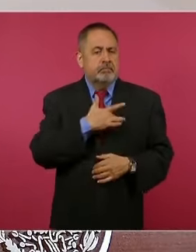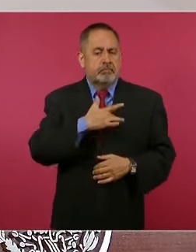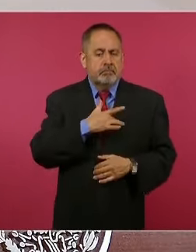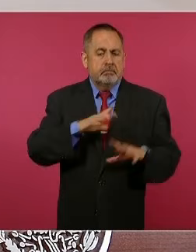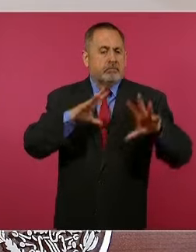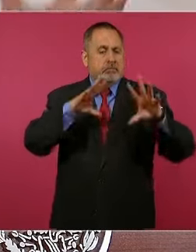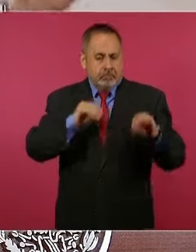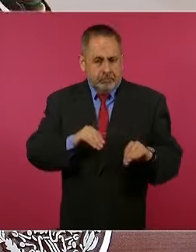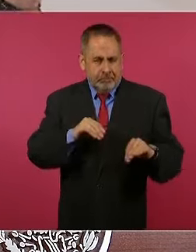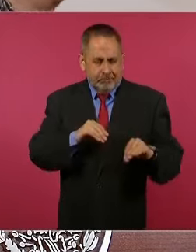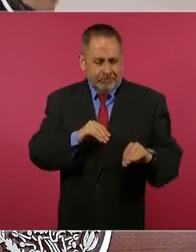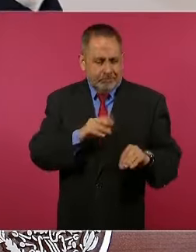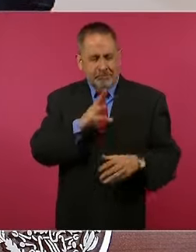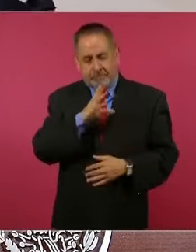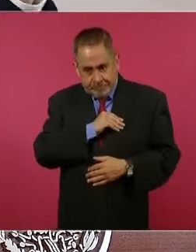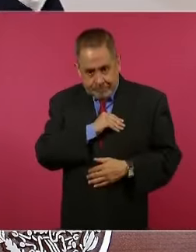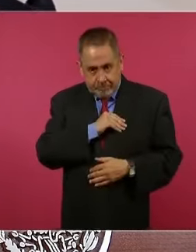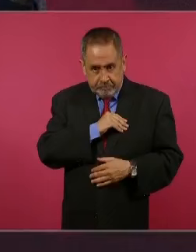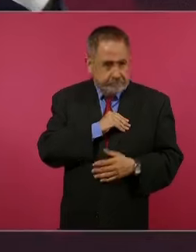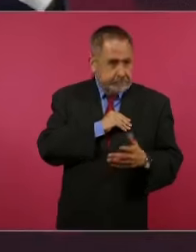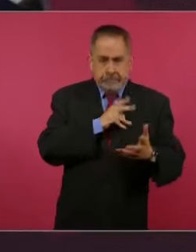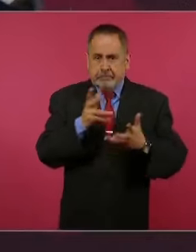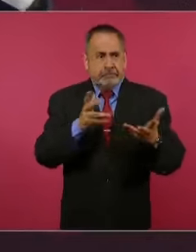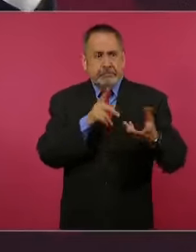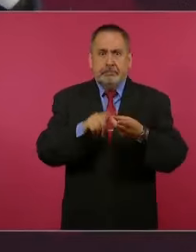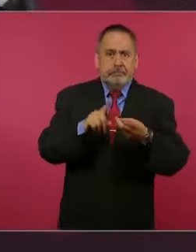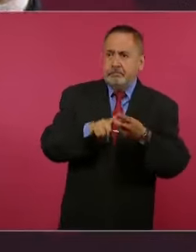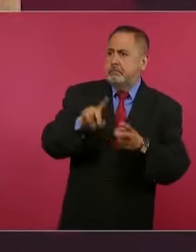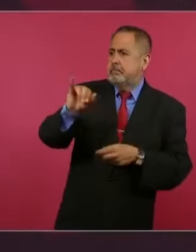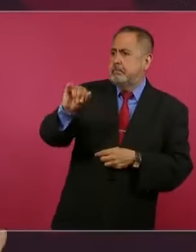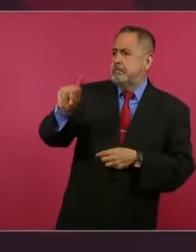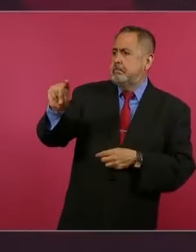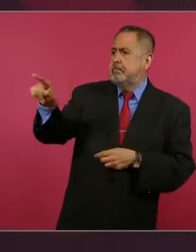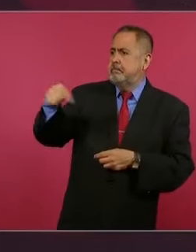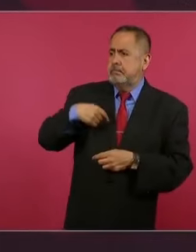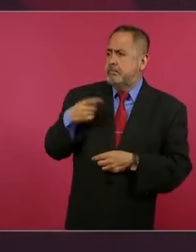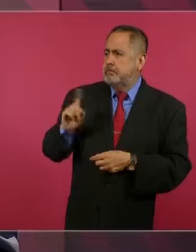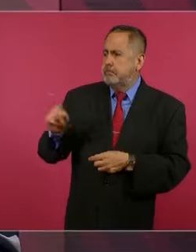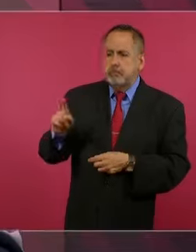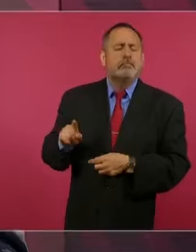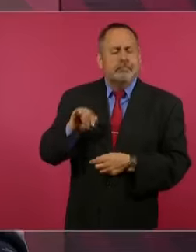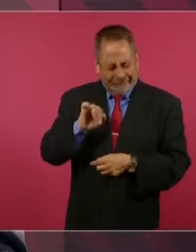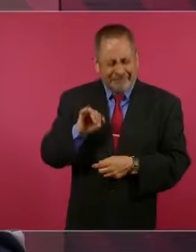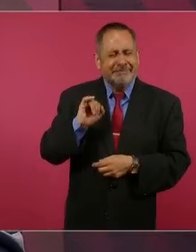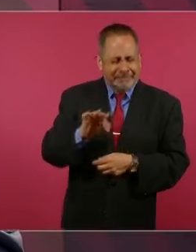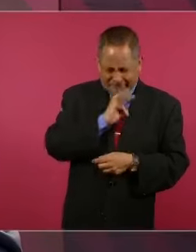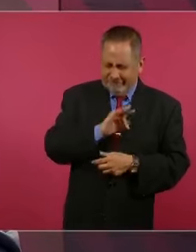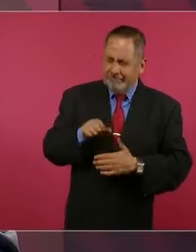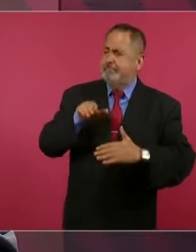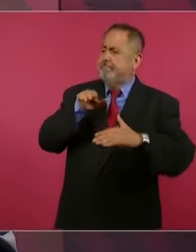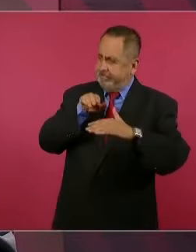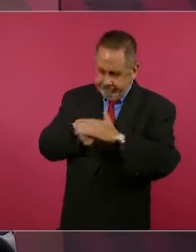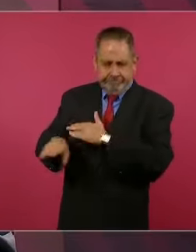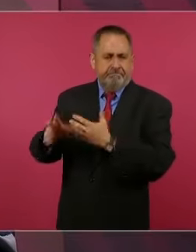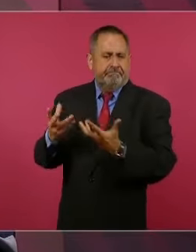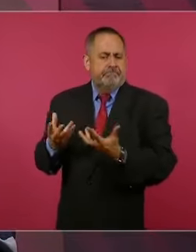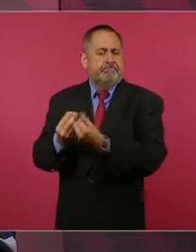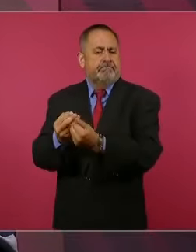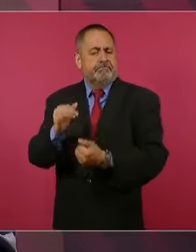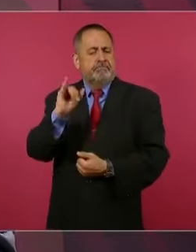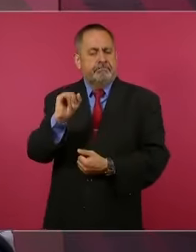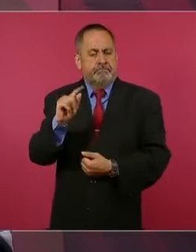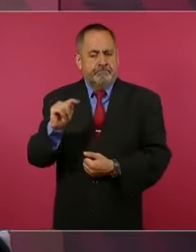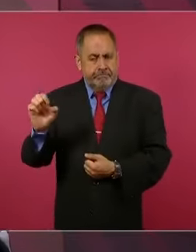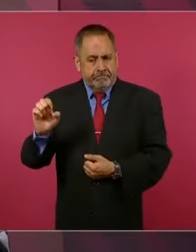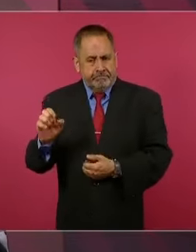infartos para ir integrando los servicios sobre todo en las